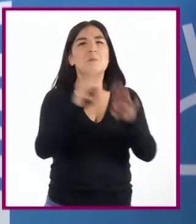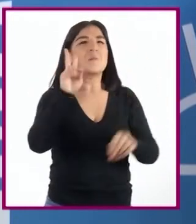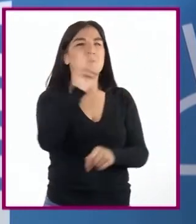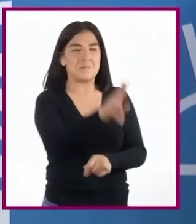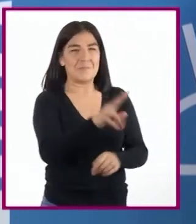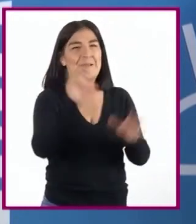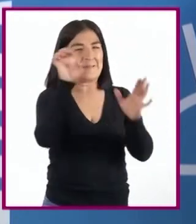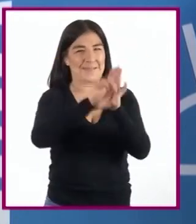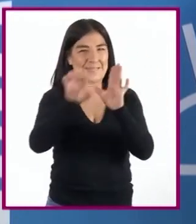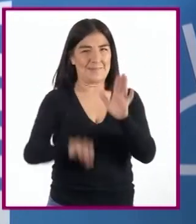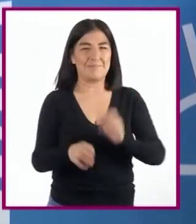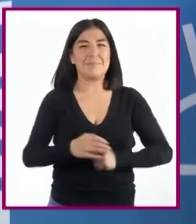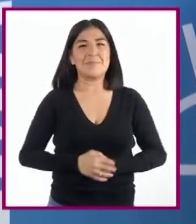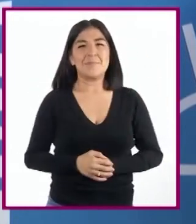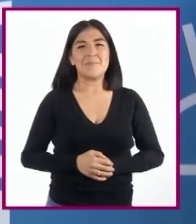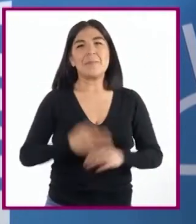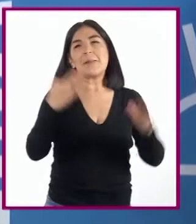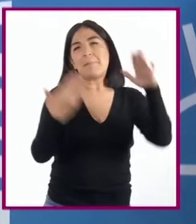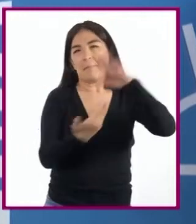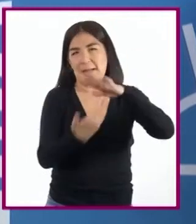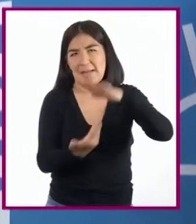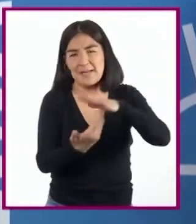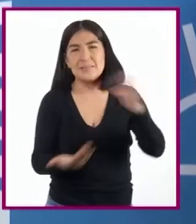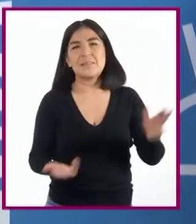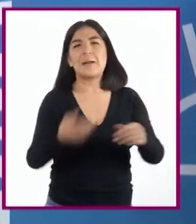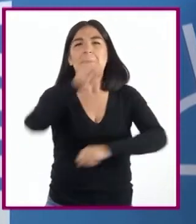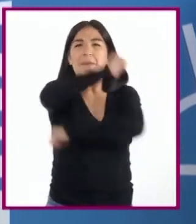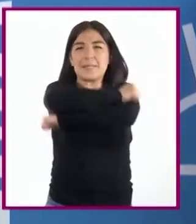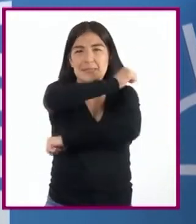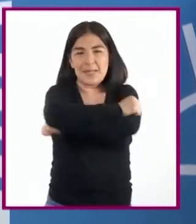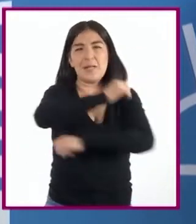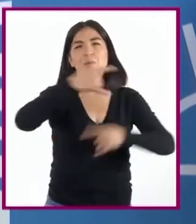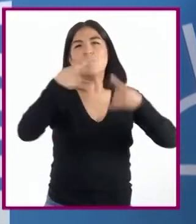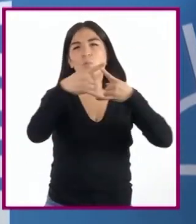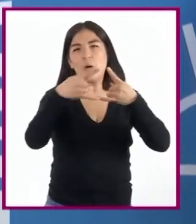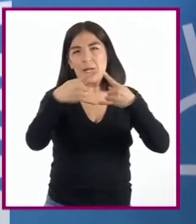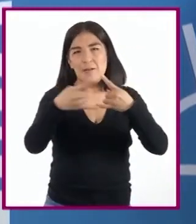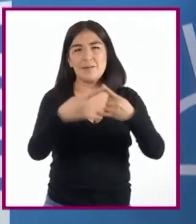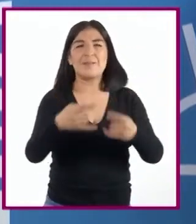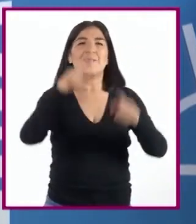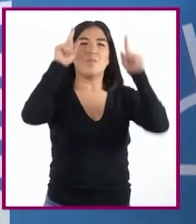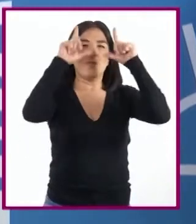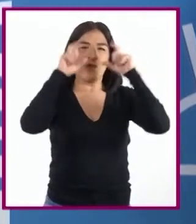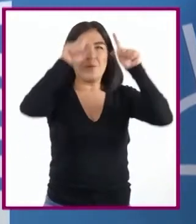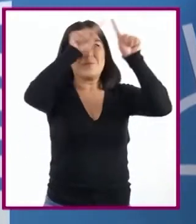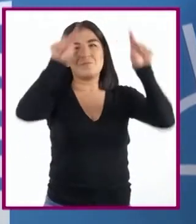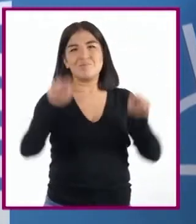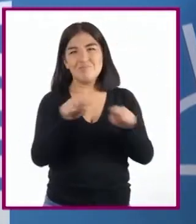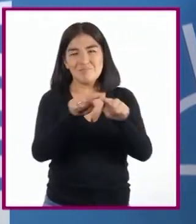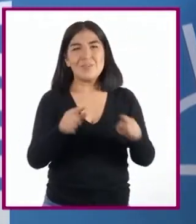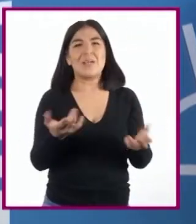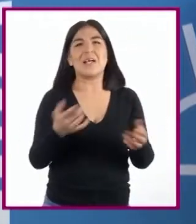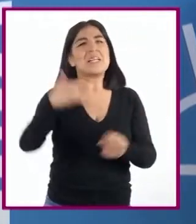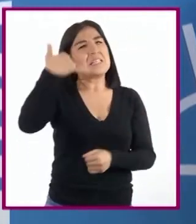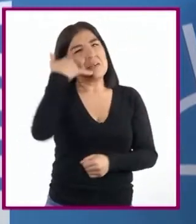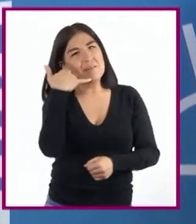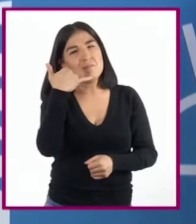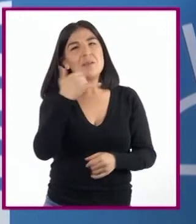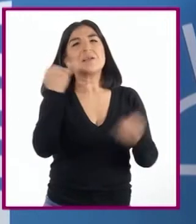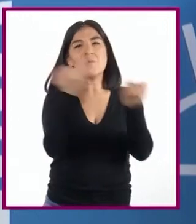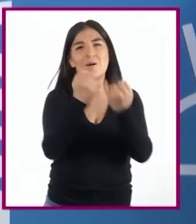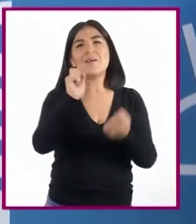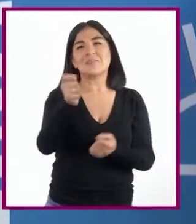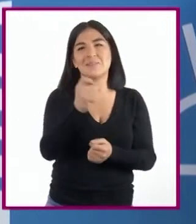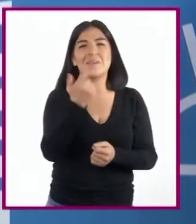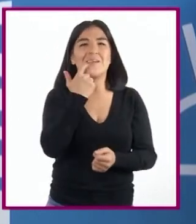encontramos. Por ejemplo, en las mesas, ventanas, puertas, retratos, teléfonos y hasta en los azulejos de